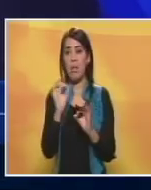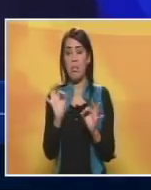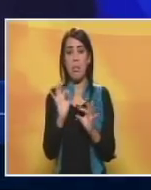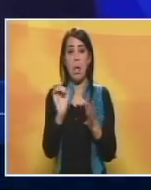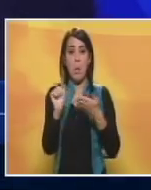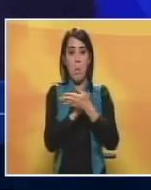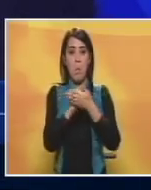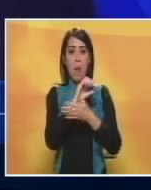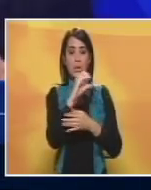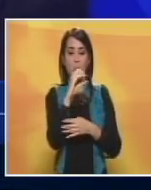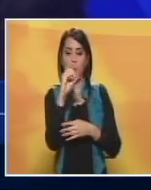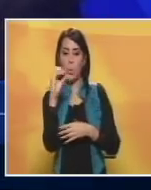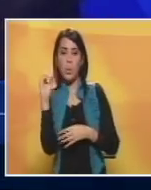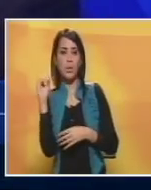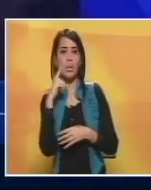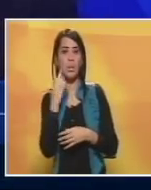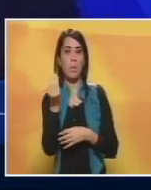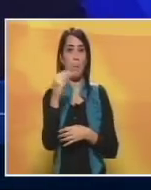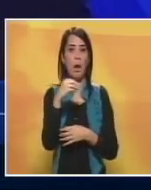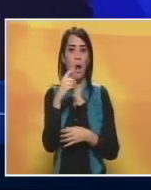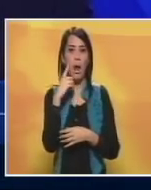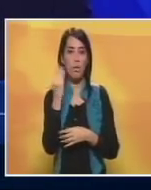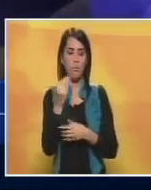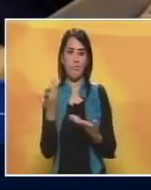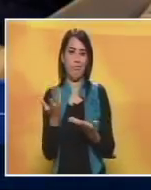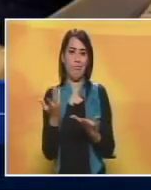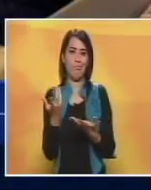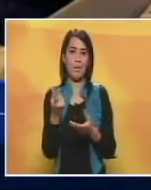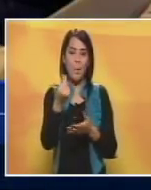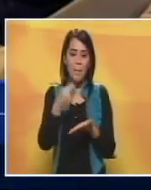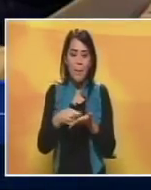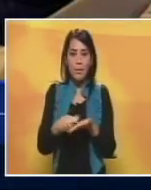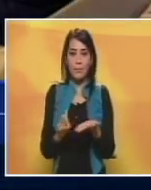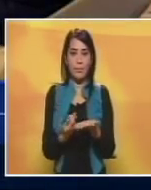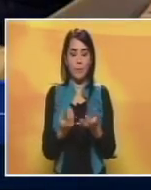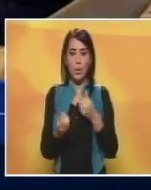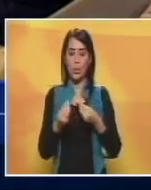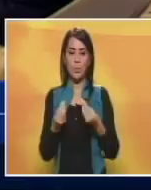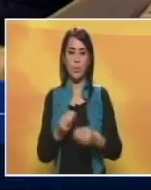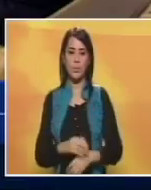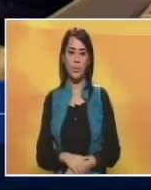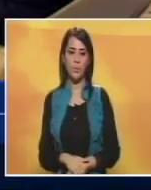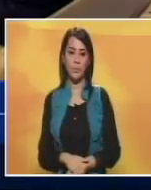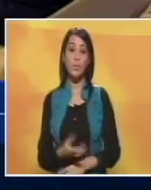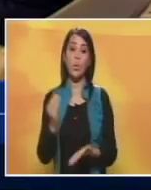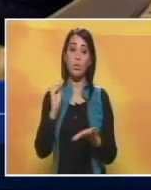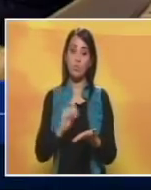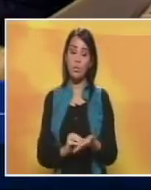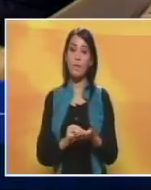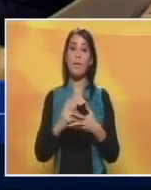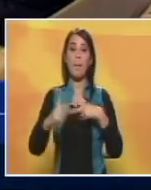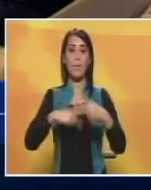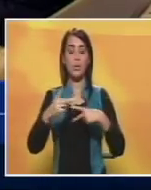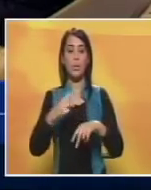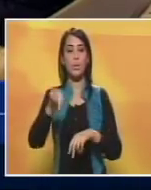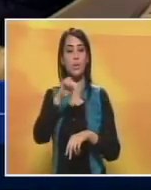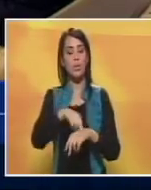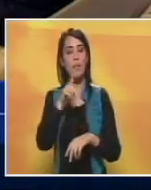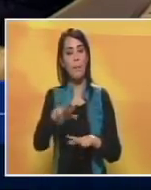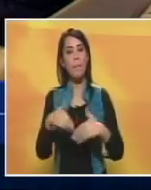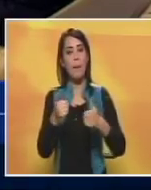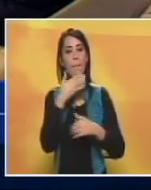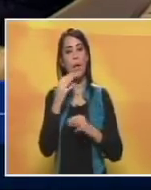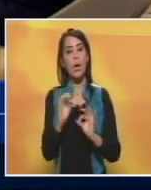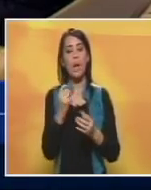5 ceros a la moneda y no le sumas ni siquiera 1 al salario. El abogado urgió a reactivar el aparato productivo nacional y a rescatar